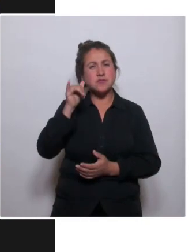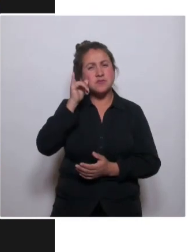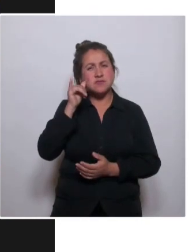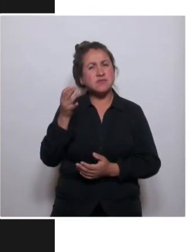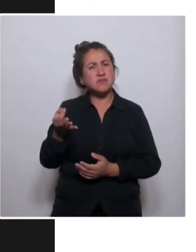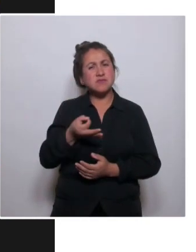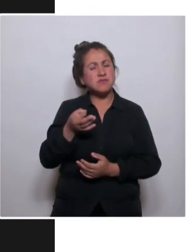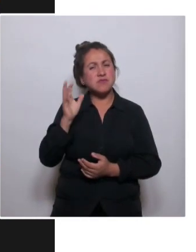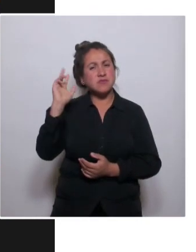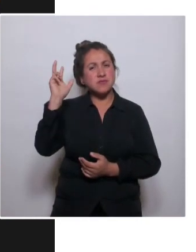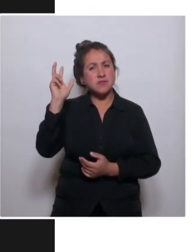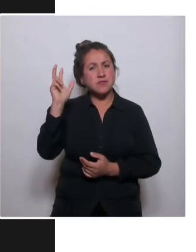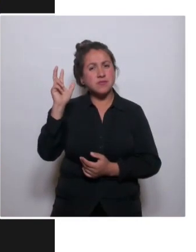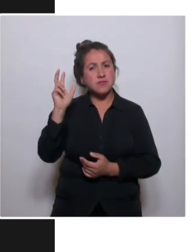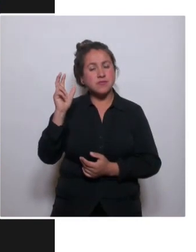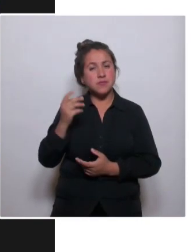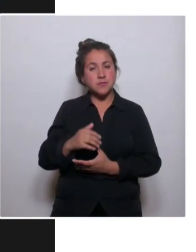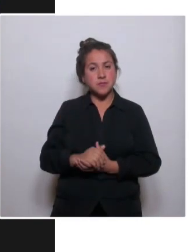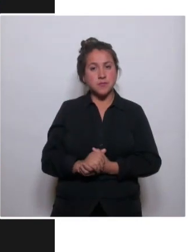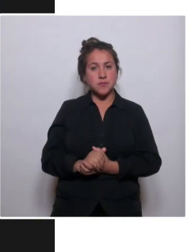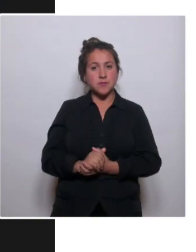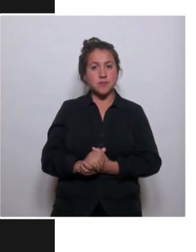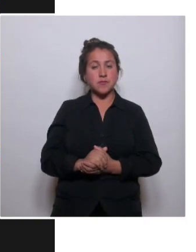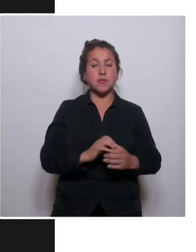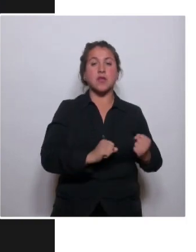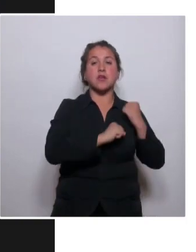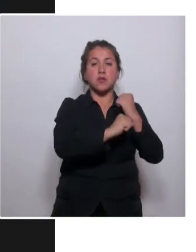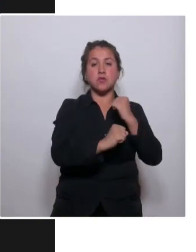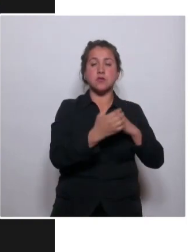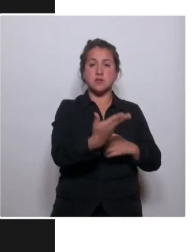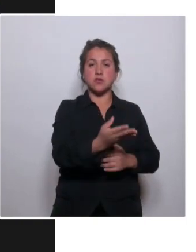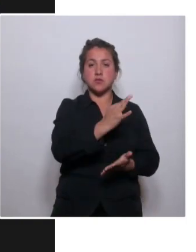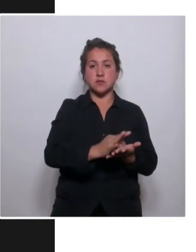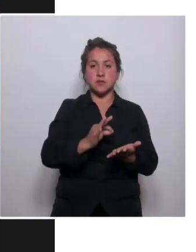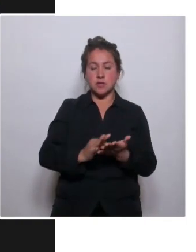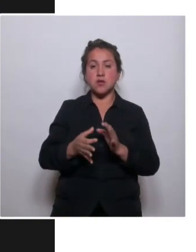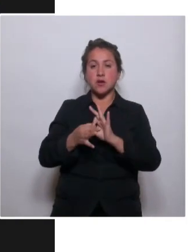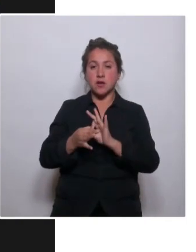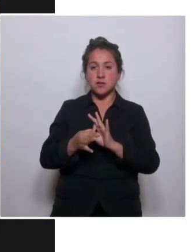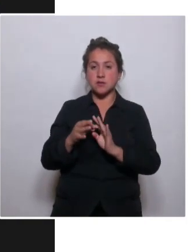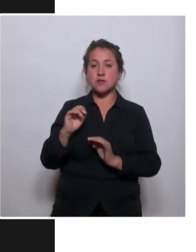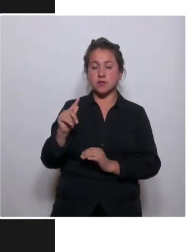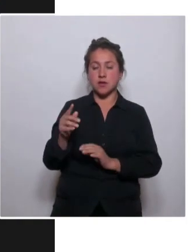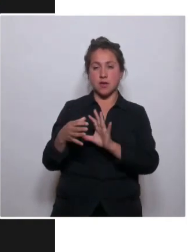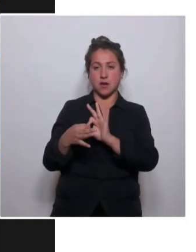Perdón, no lo entendí. En contra, señor secretario, gracias. Gracias.